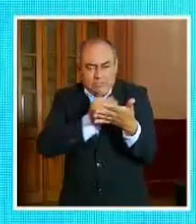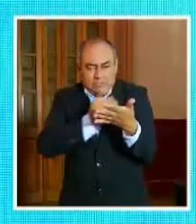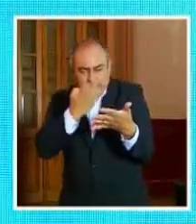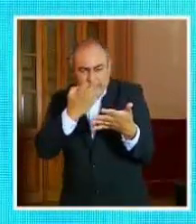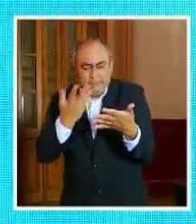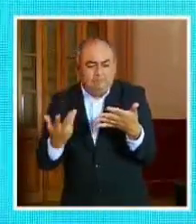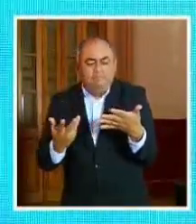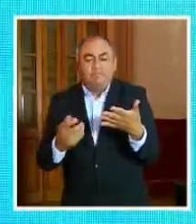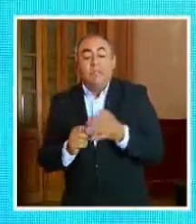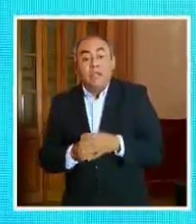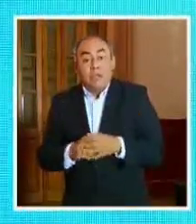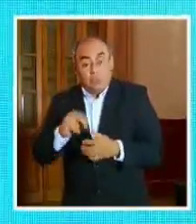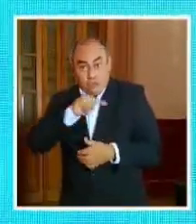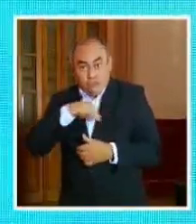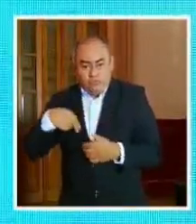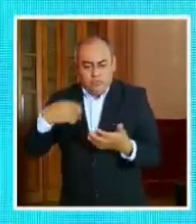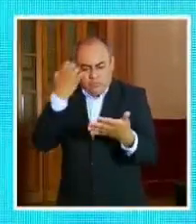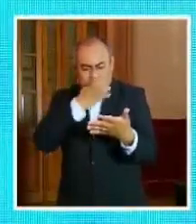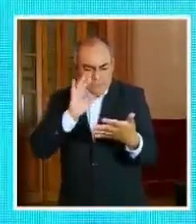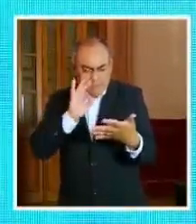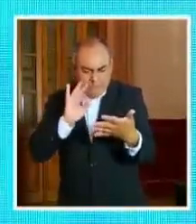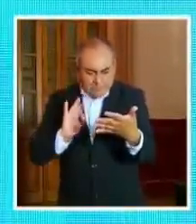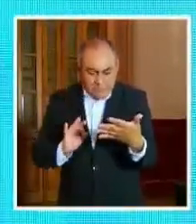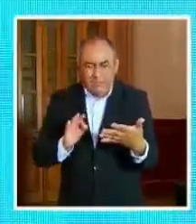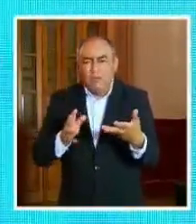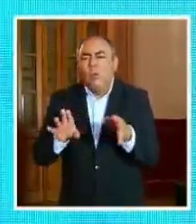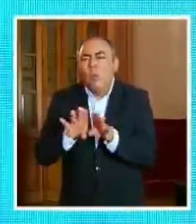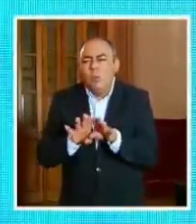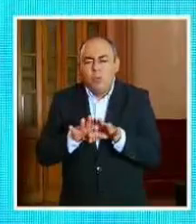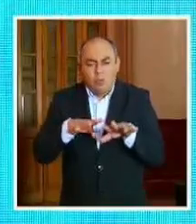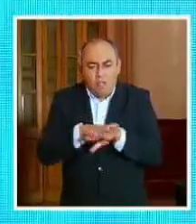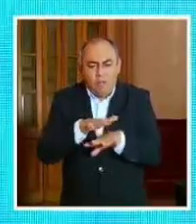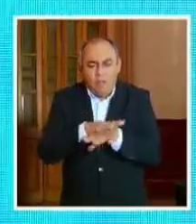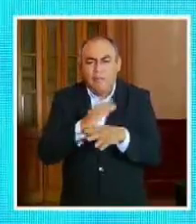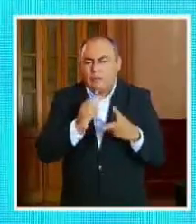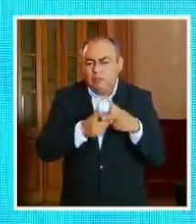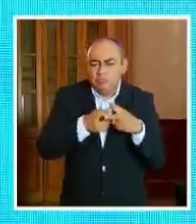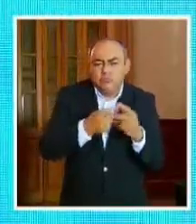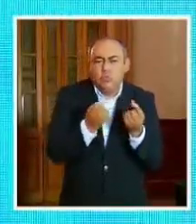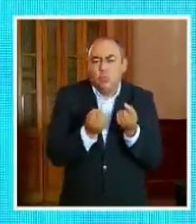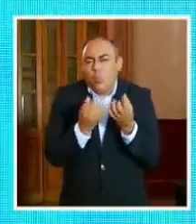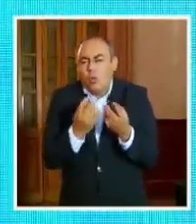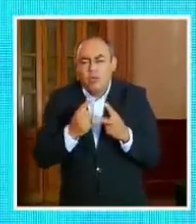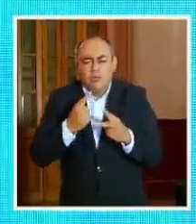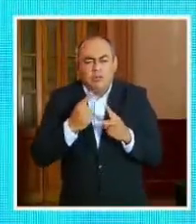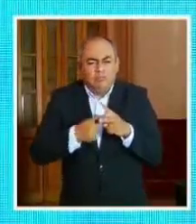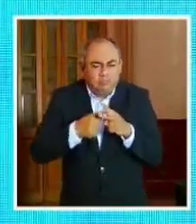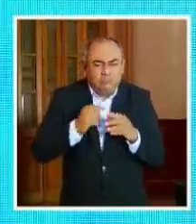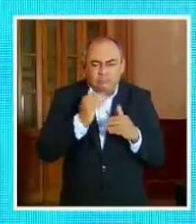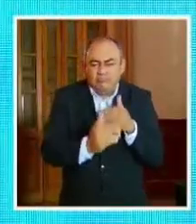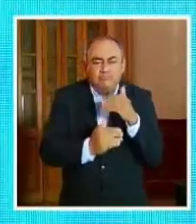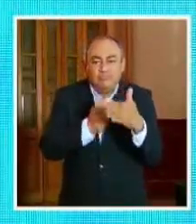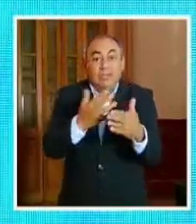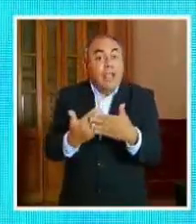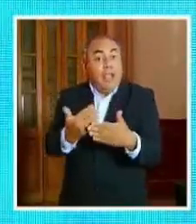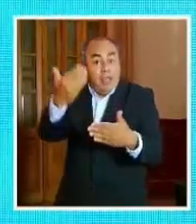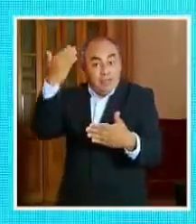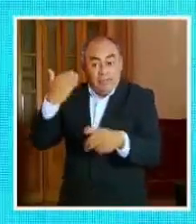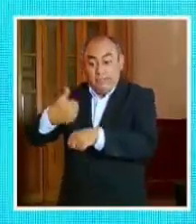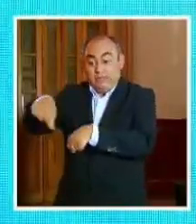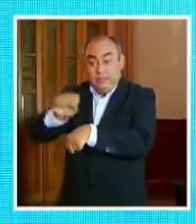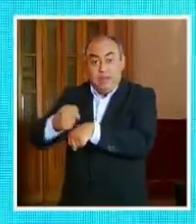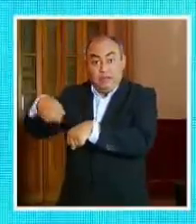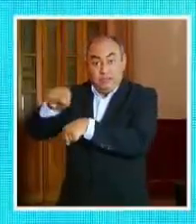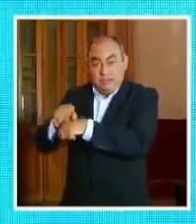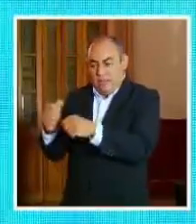análisis para no solamente evaluar las variaciones diarias, sino el comportamiento semanal, el promedio semanal